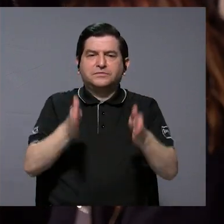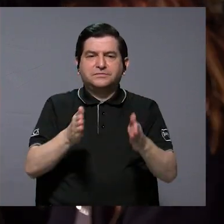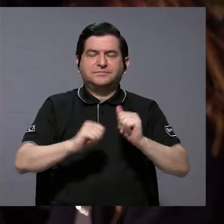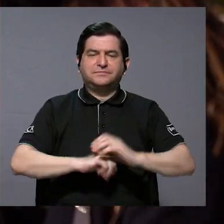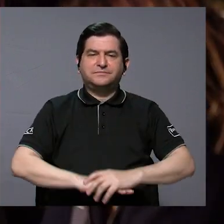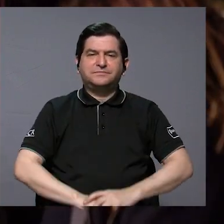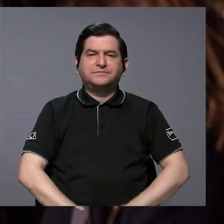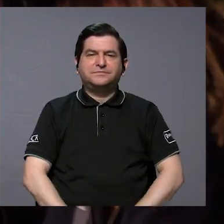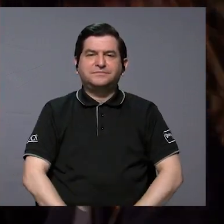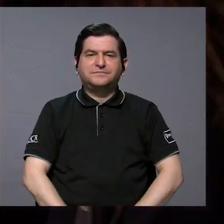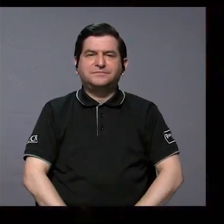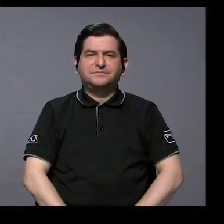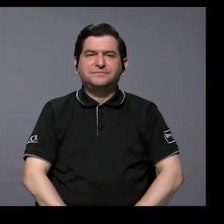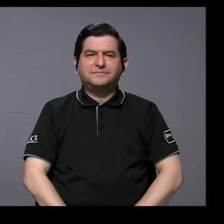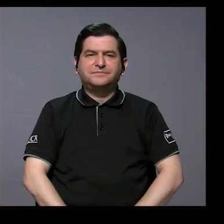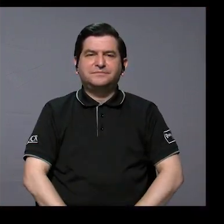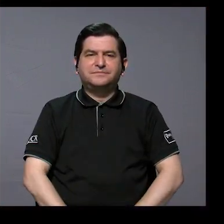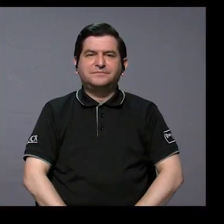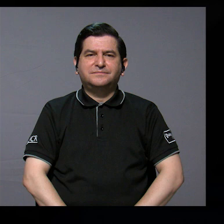todas las demás compas.